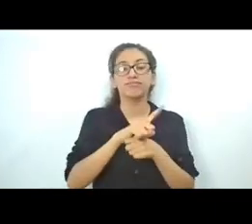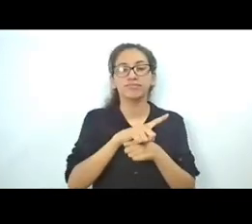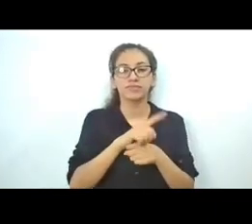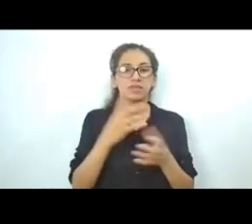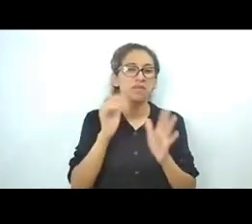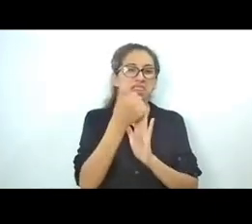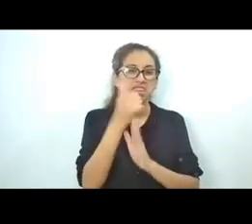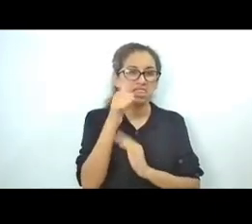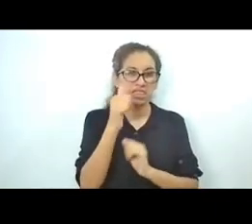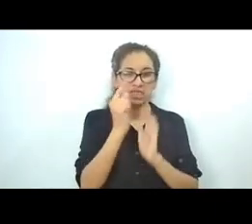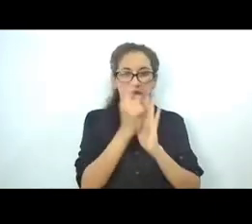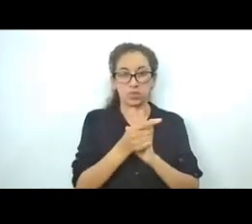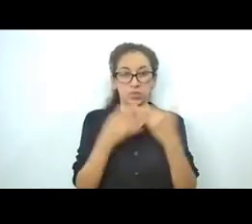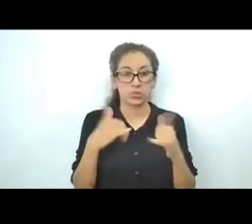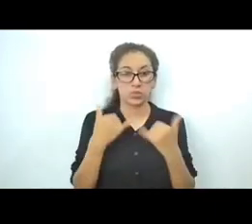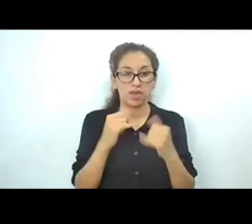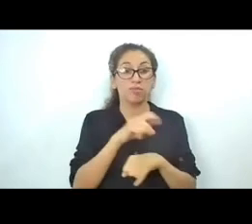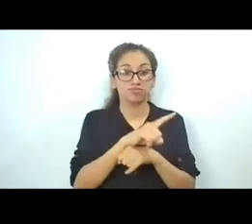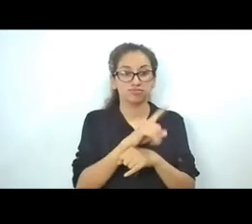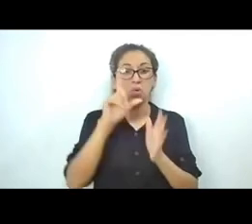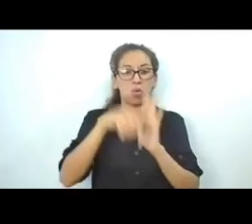10 minutos de juegos previos?